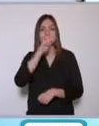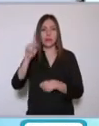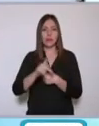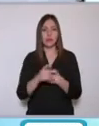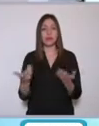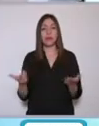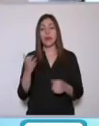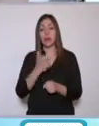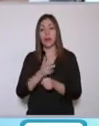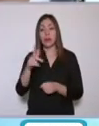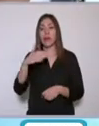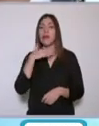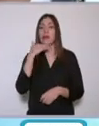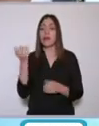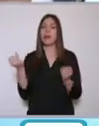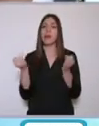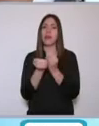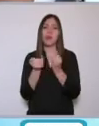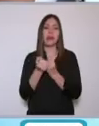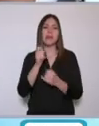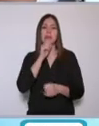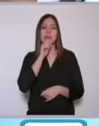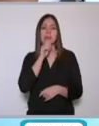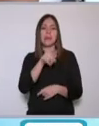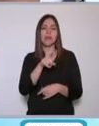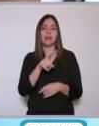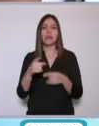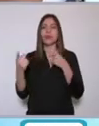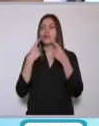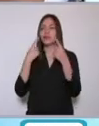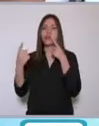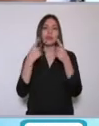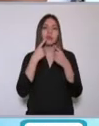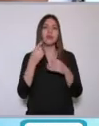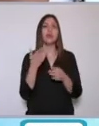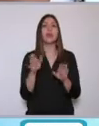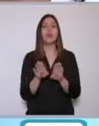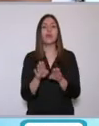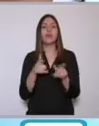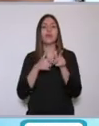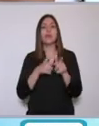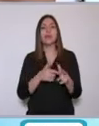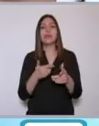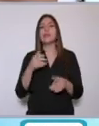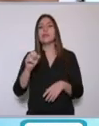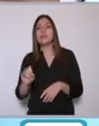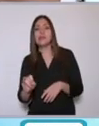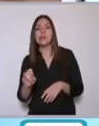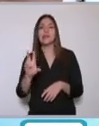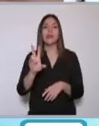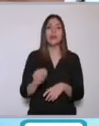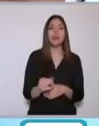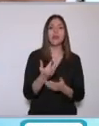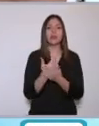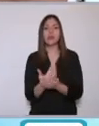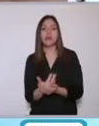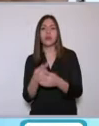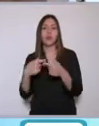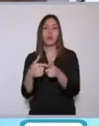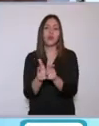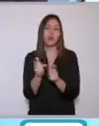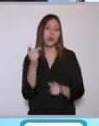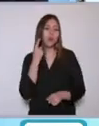pues estamos en la misma situación, una situación en la que están en una negociación, un estirafloje, el partido,